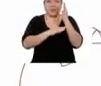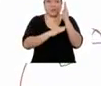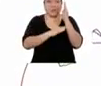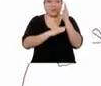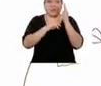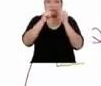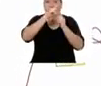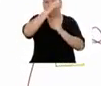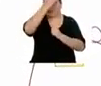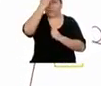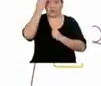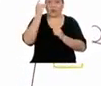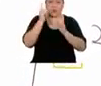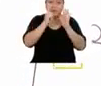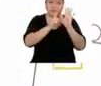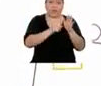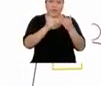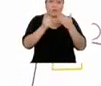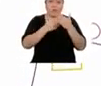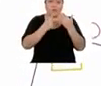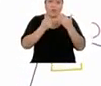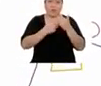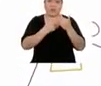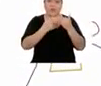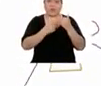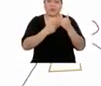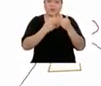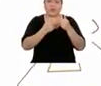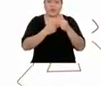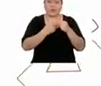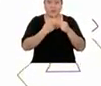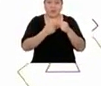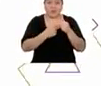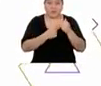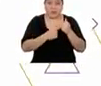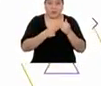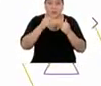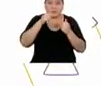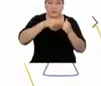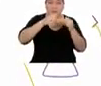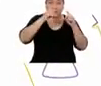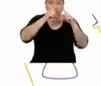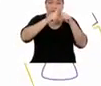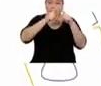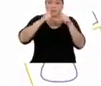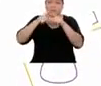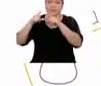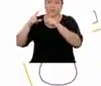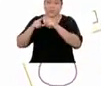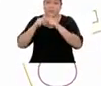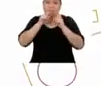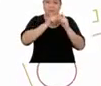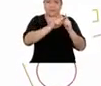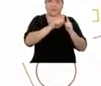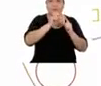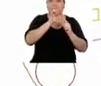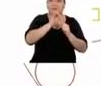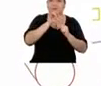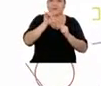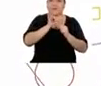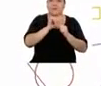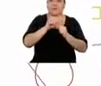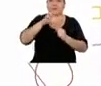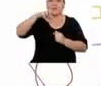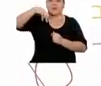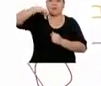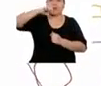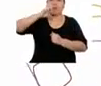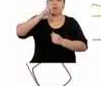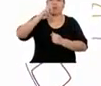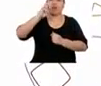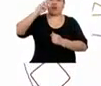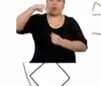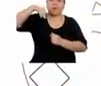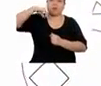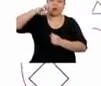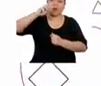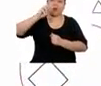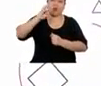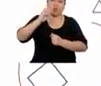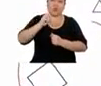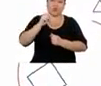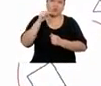olvidemos que 6 veces la medida de la arista de la base hexagonal correspondería al perímetro de la